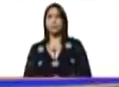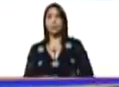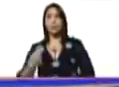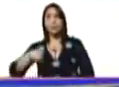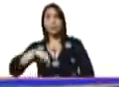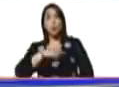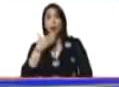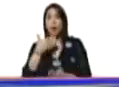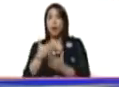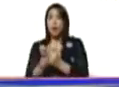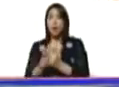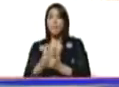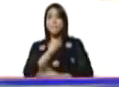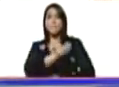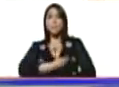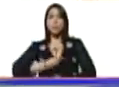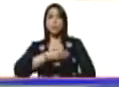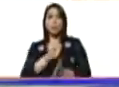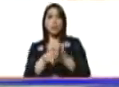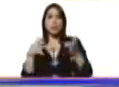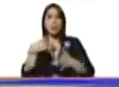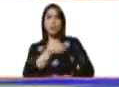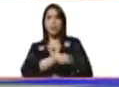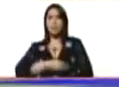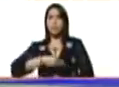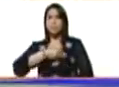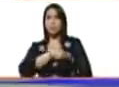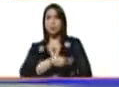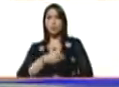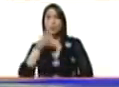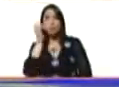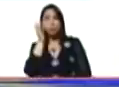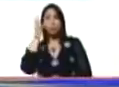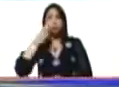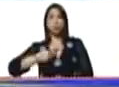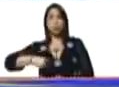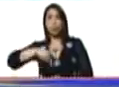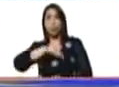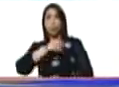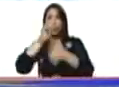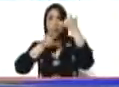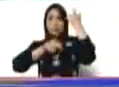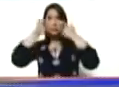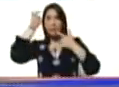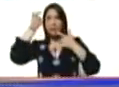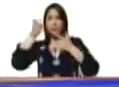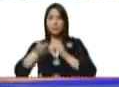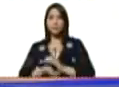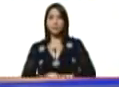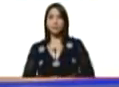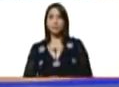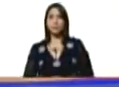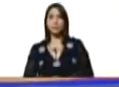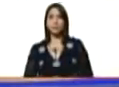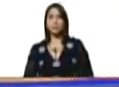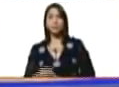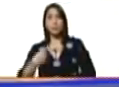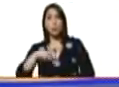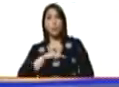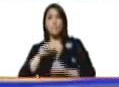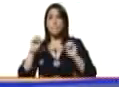Nosotros, gracias a las misiones, grandes misiones, creadas por nuestro comandante Chávez, hemos